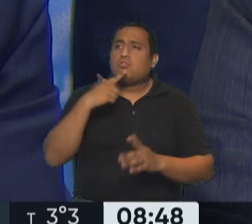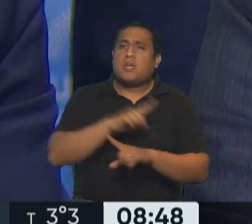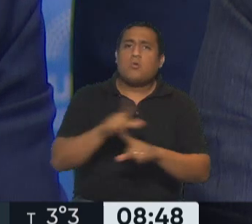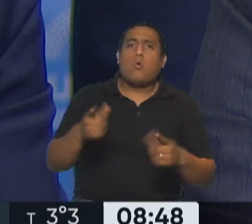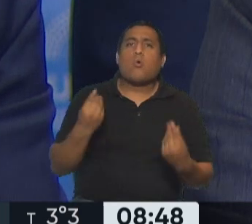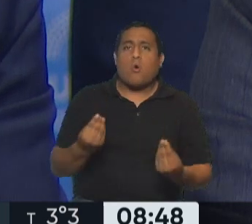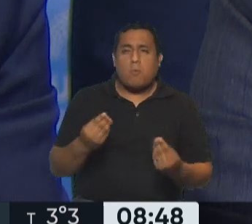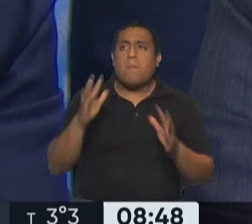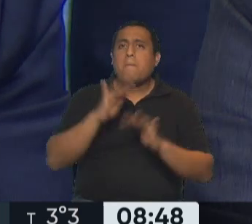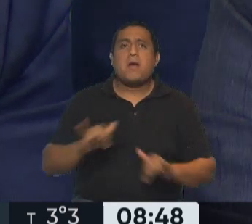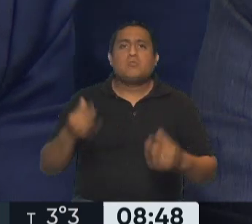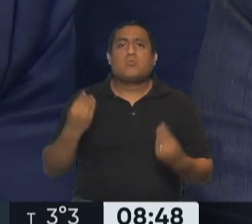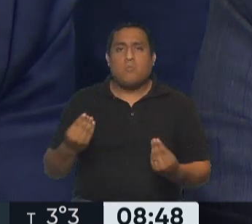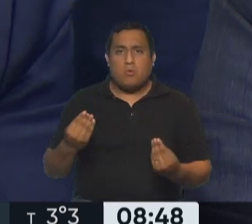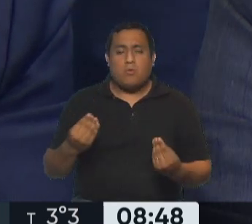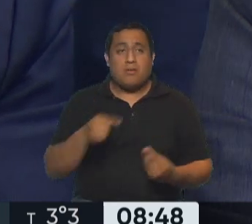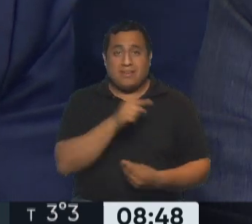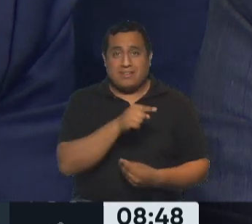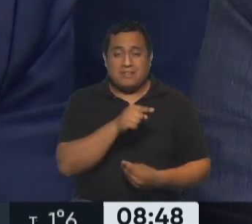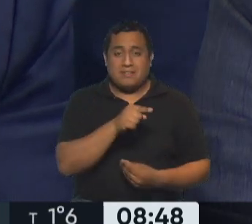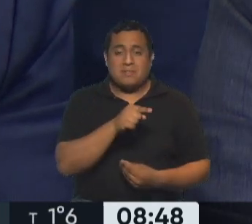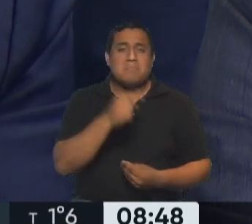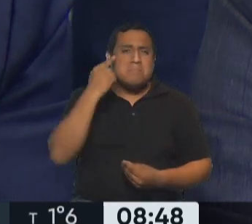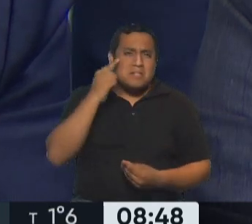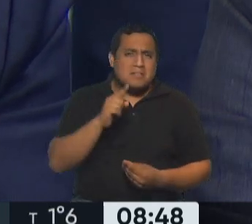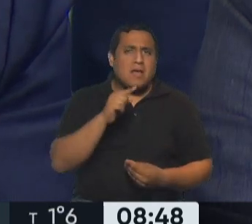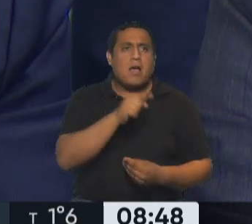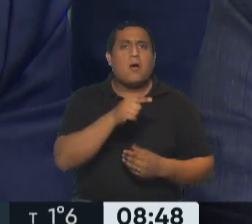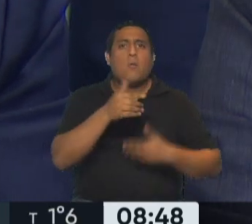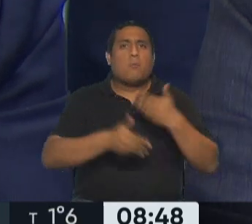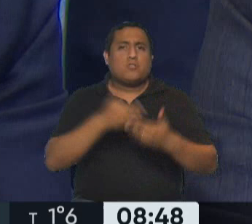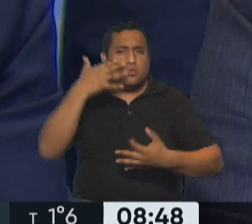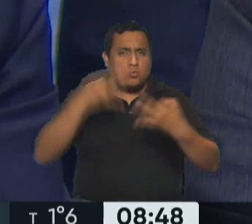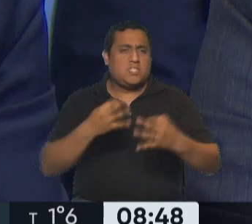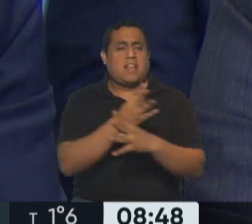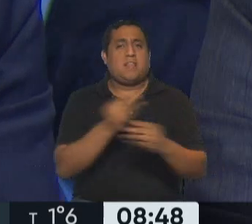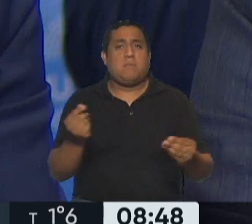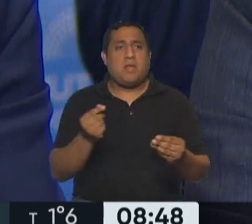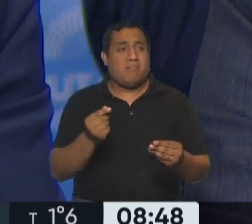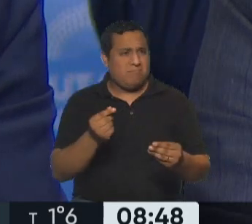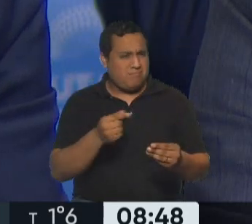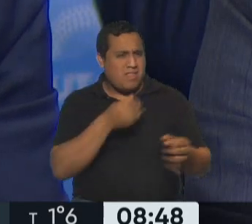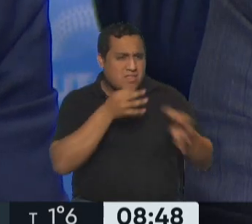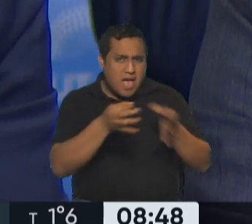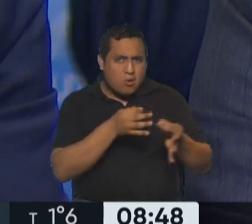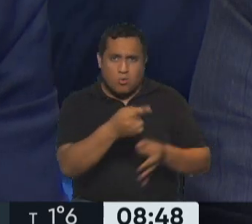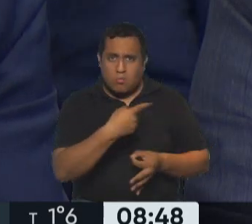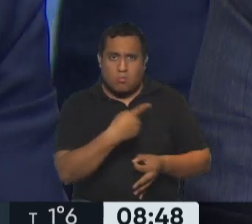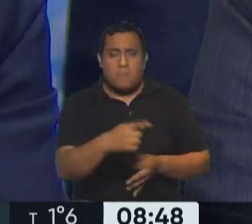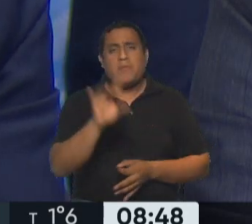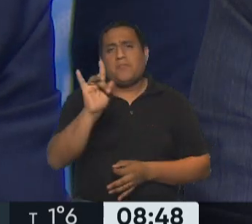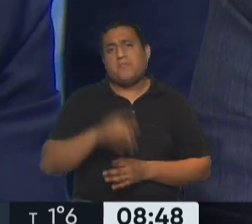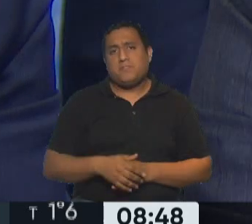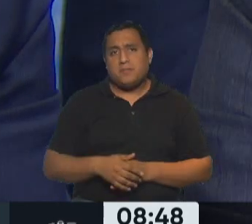Argentina y haya paz social hay que terminar con un proceso de la justicia. Es muy difícil pensar en